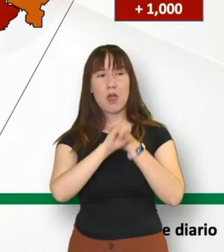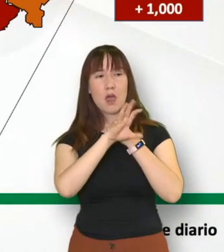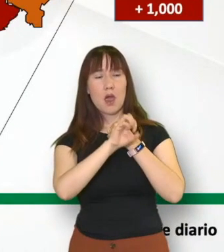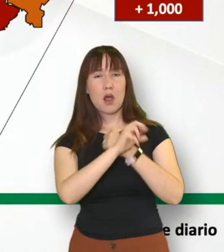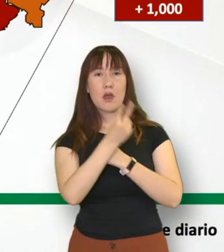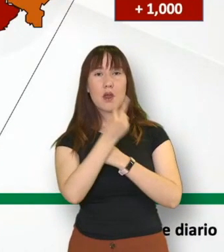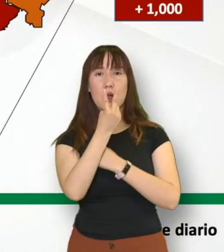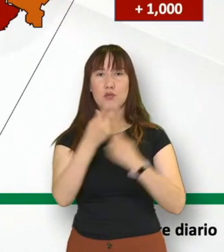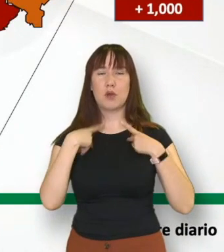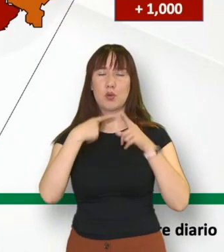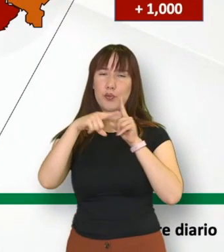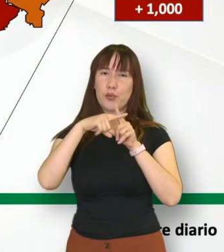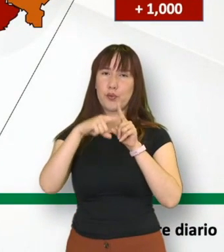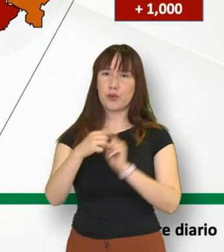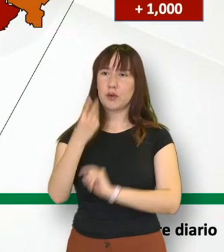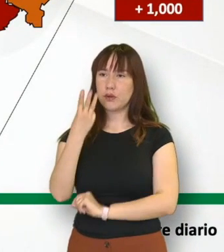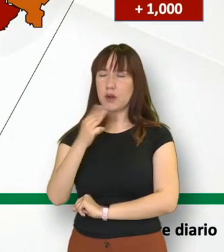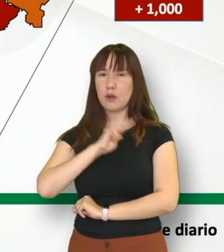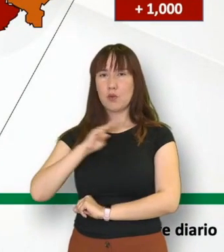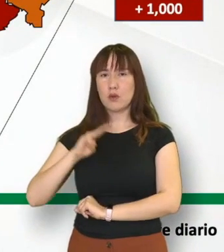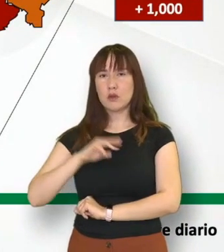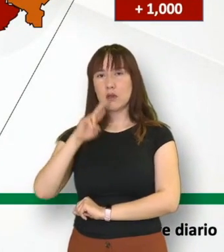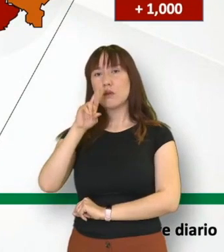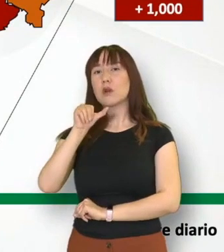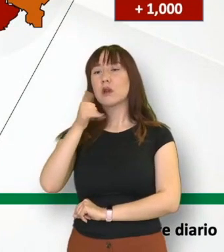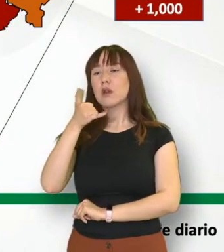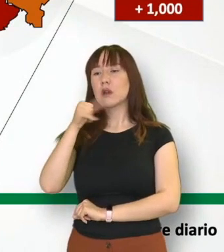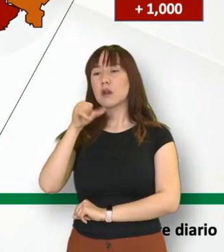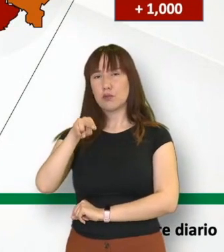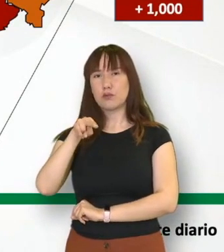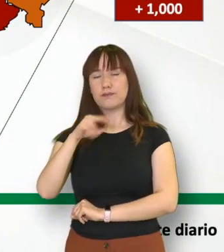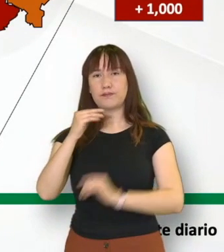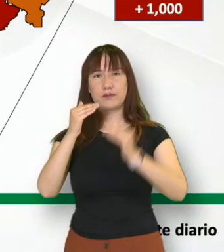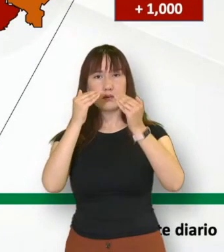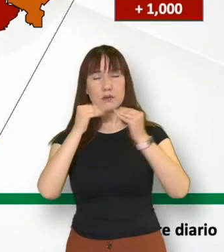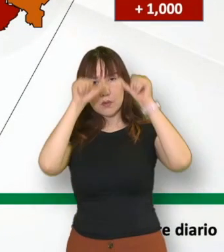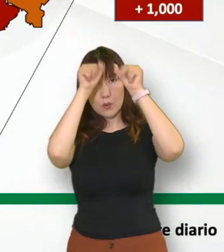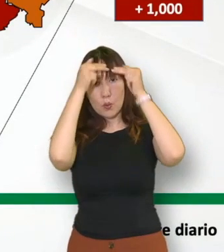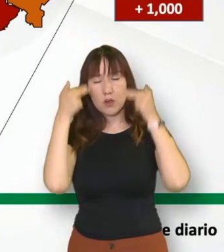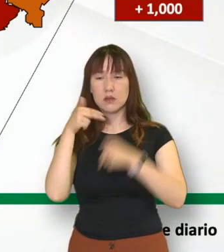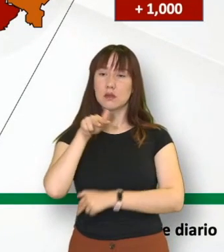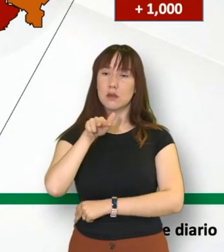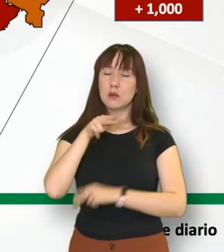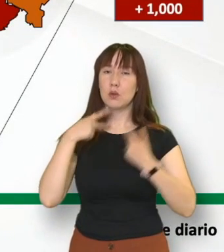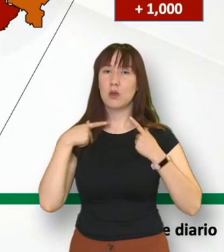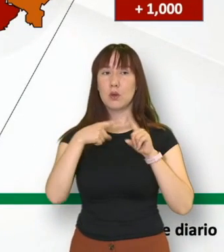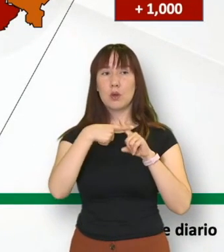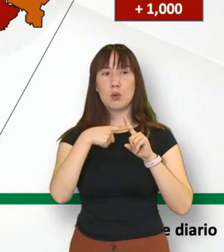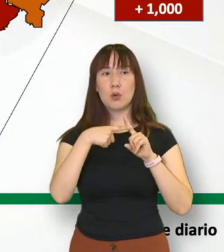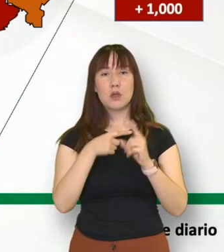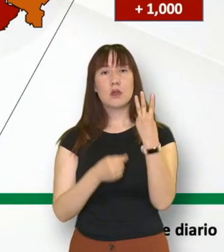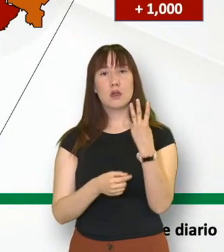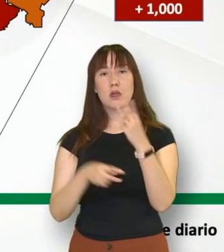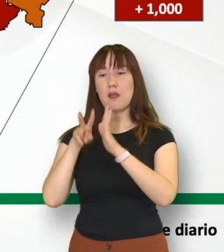casos, un incremento de 2 casos y 3 en el municipio de Rayón. Y en la zona de la Huasteca estamos teniendo 18 casos, 3 en